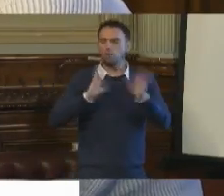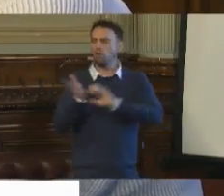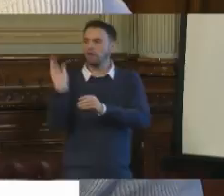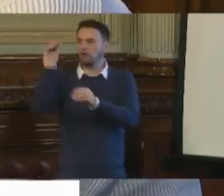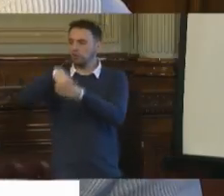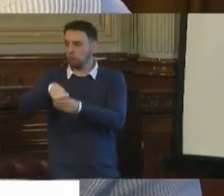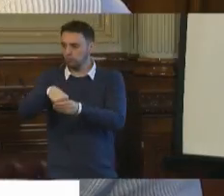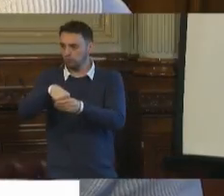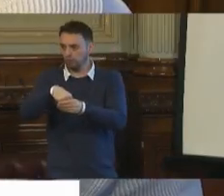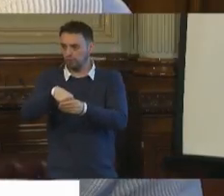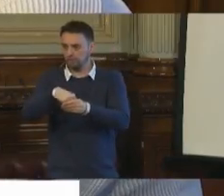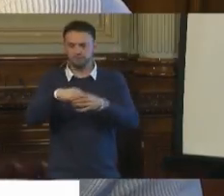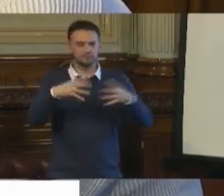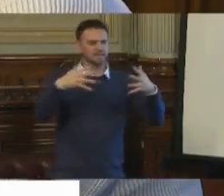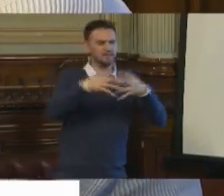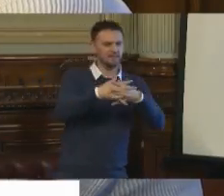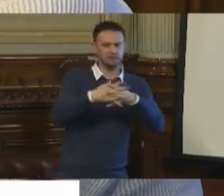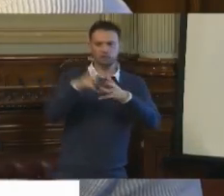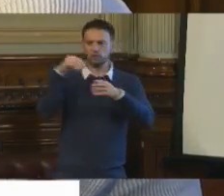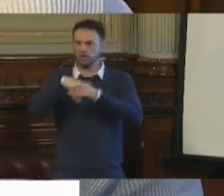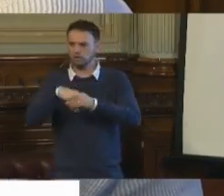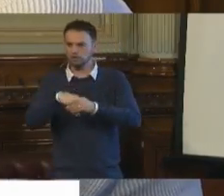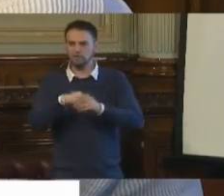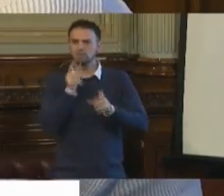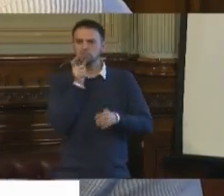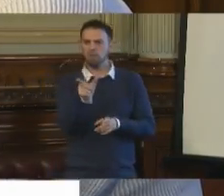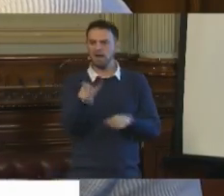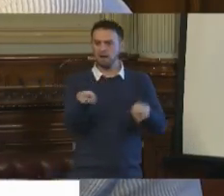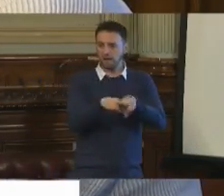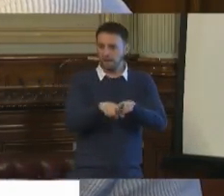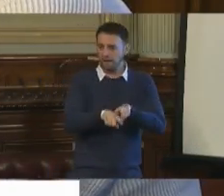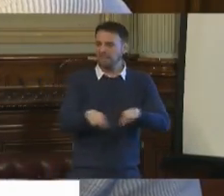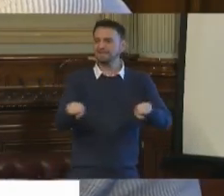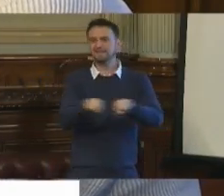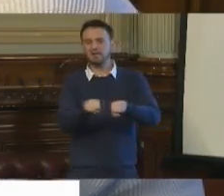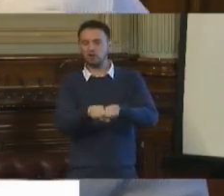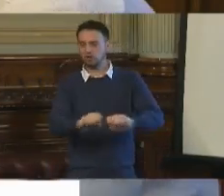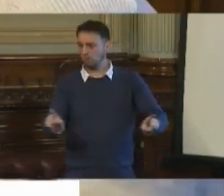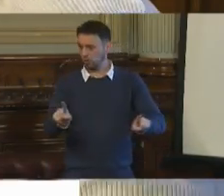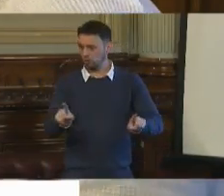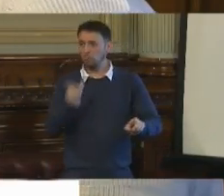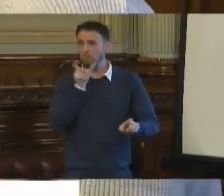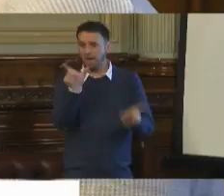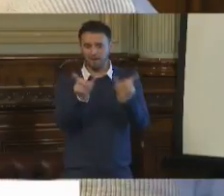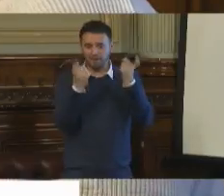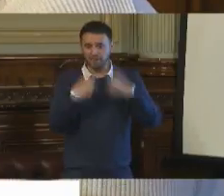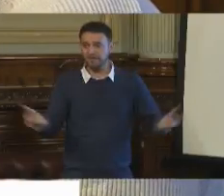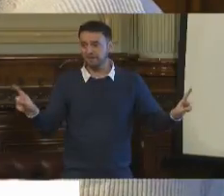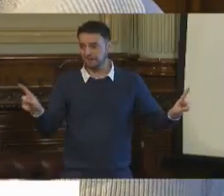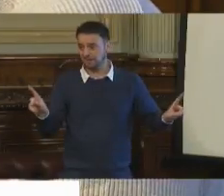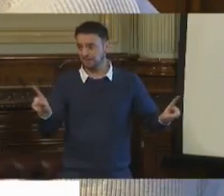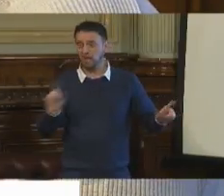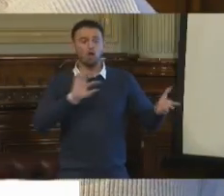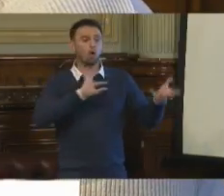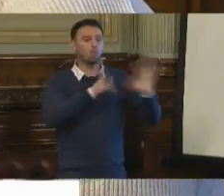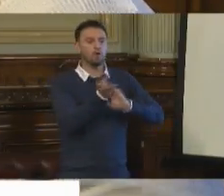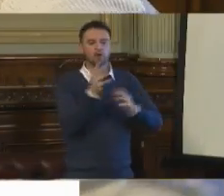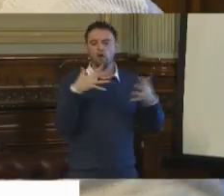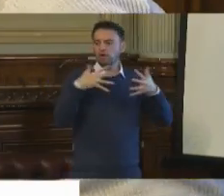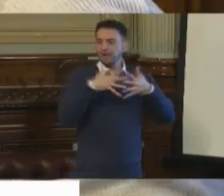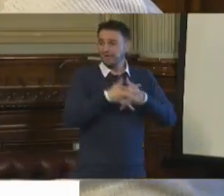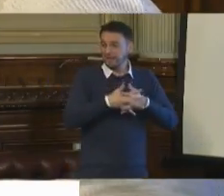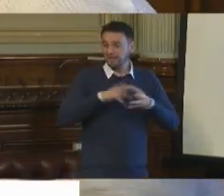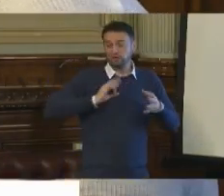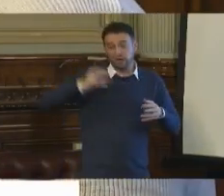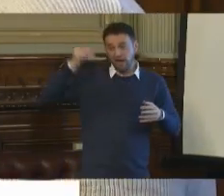hay veces que se mezclan y usamos las palabras como si fueran sinónimos si no lo son no en un modelo de